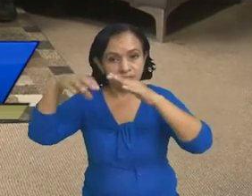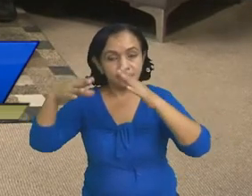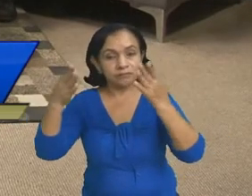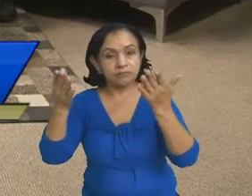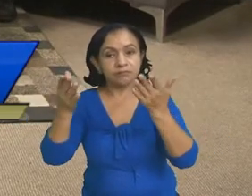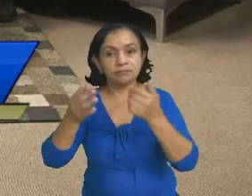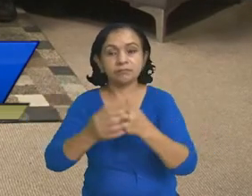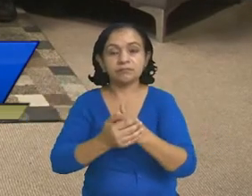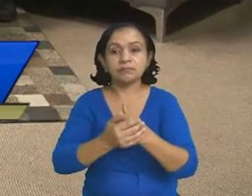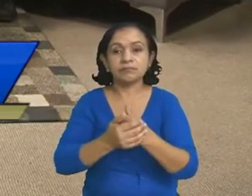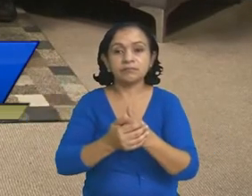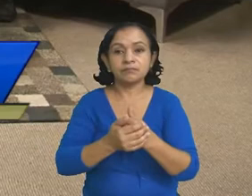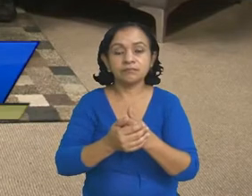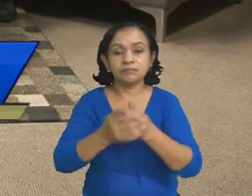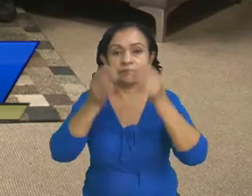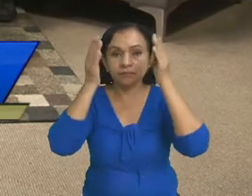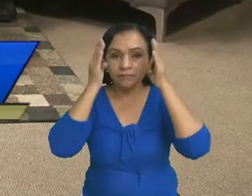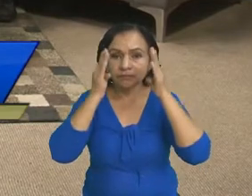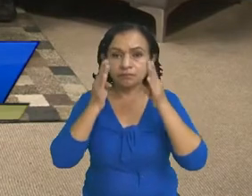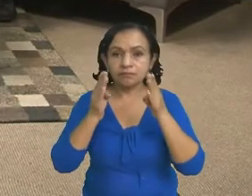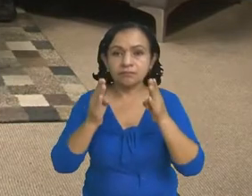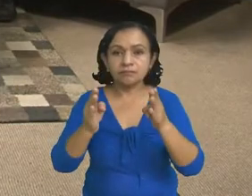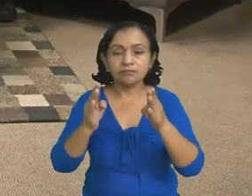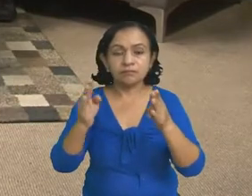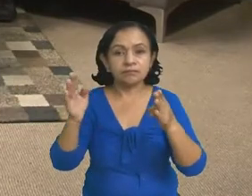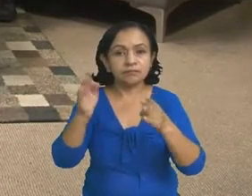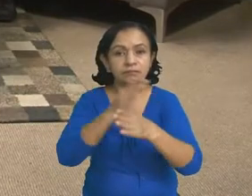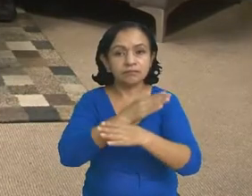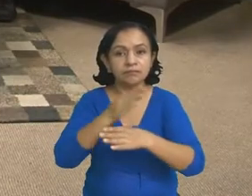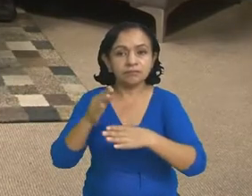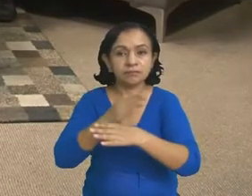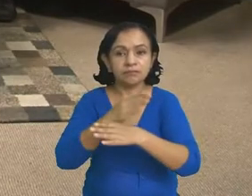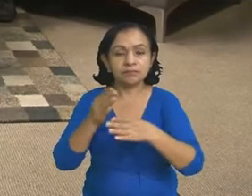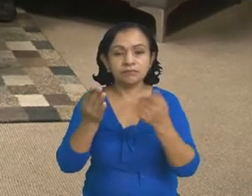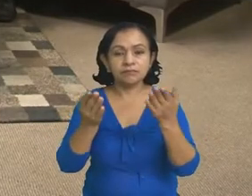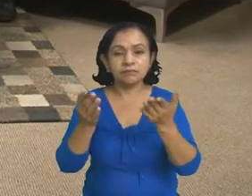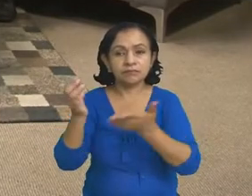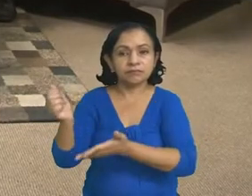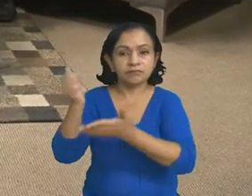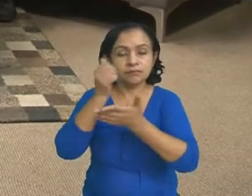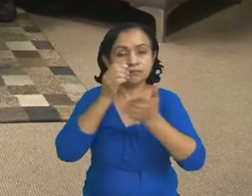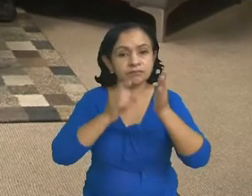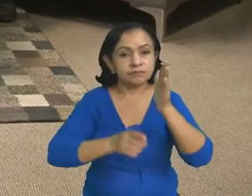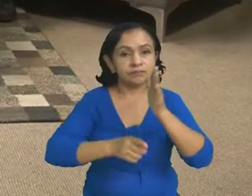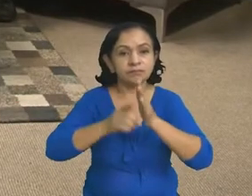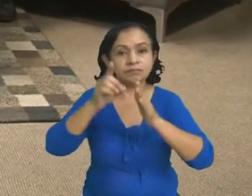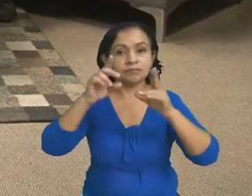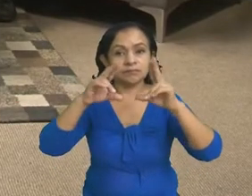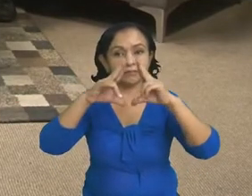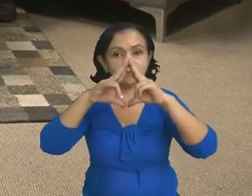una subestación, entonces estamos atendiendo porque esto permite el desarrollo del país, ¿verdad?